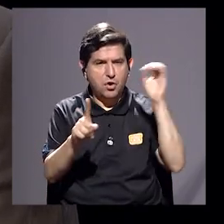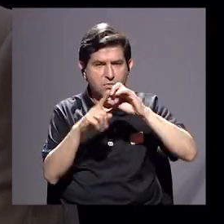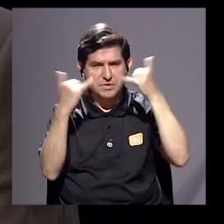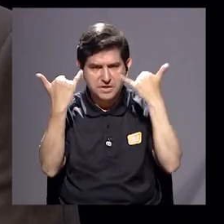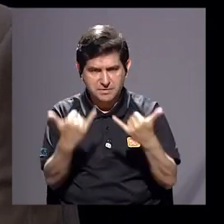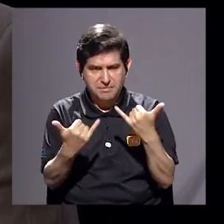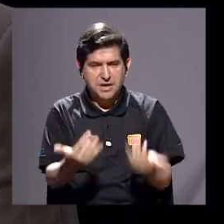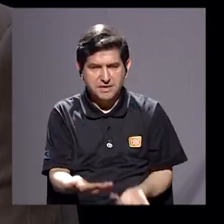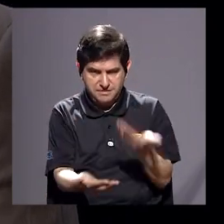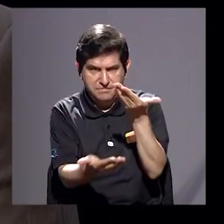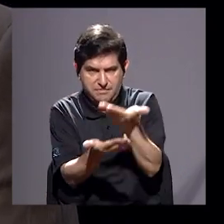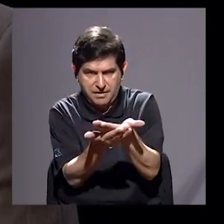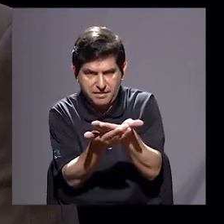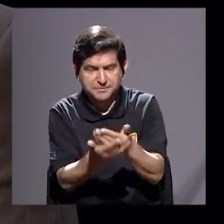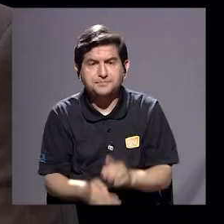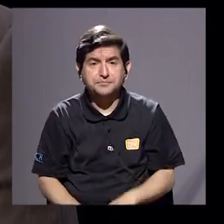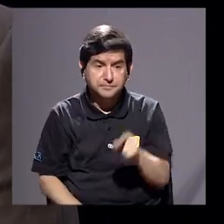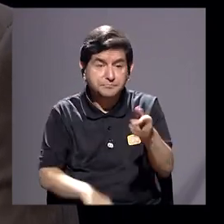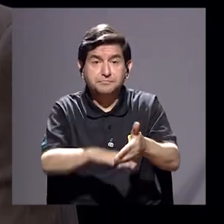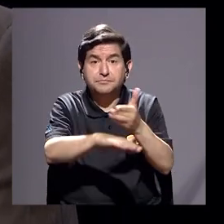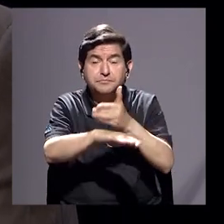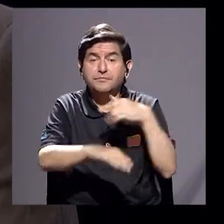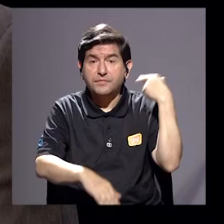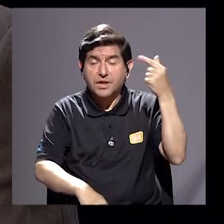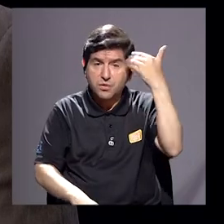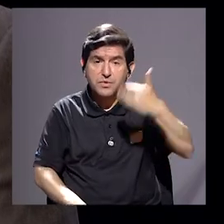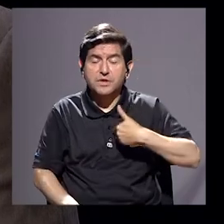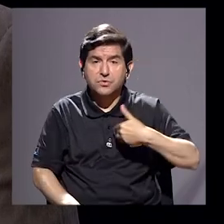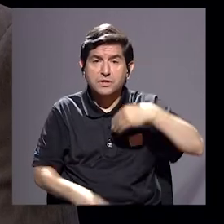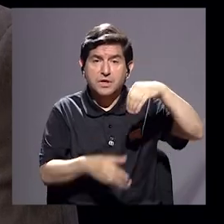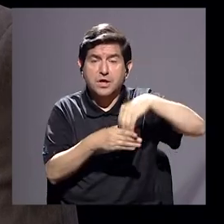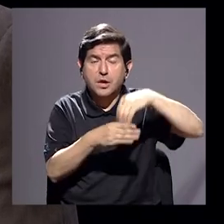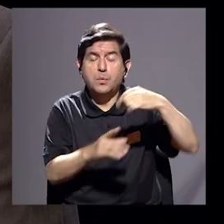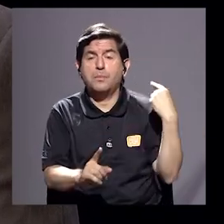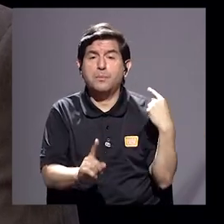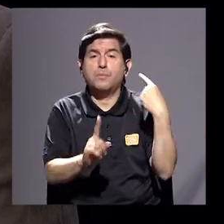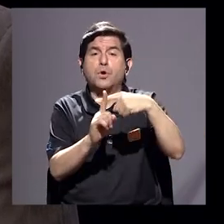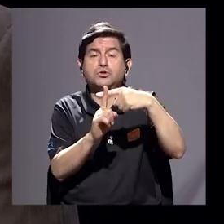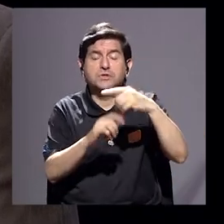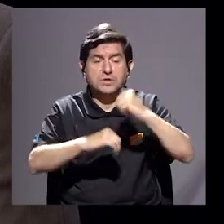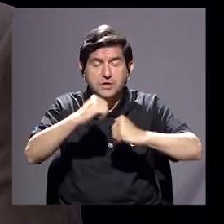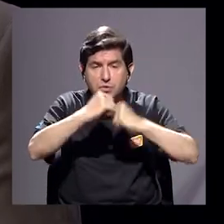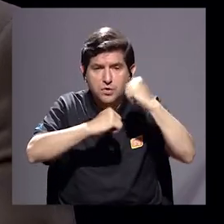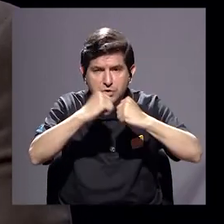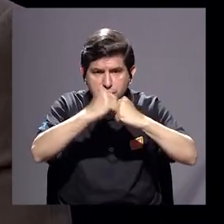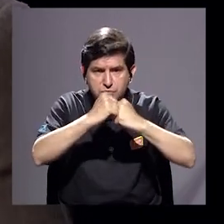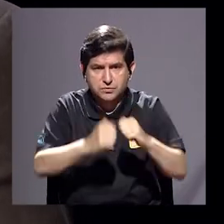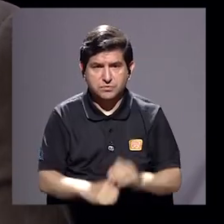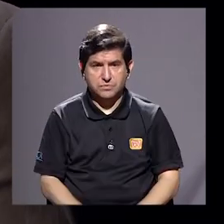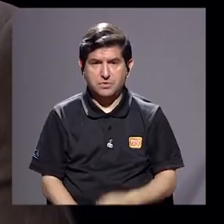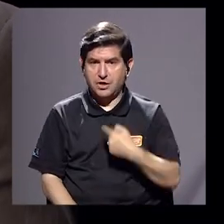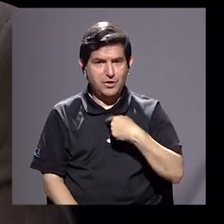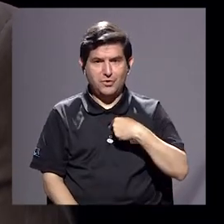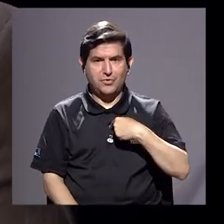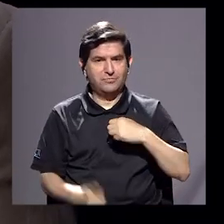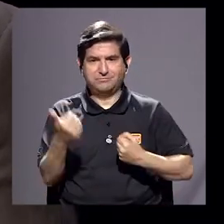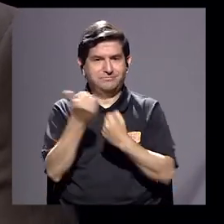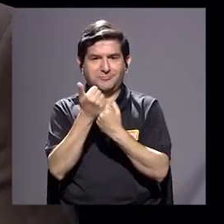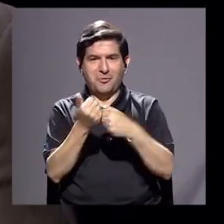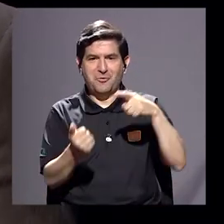ya esté licitado si soy ser logra caminar este gobierno tendrá un aporte muy positivo en oficio infraestructura y eso que yo no desde el pacto